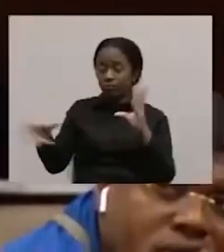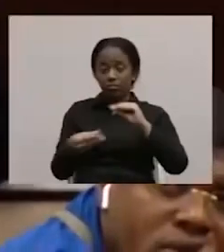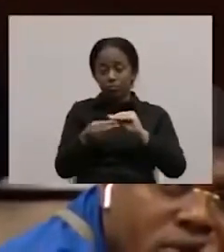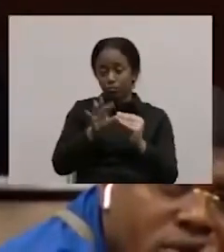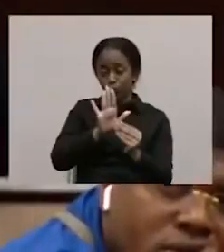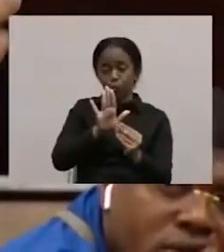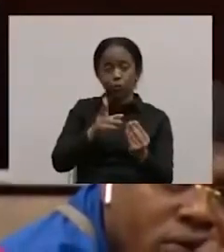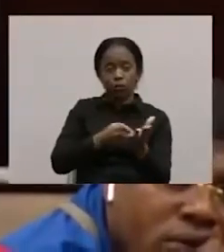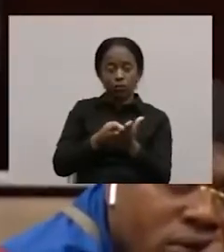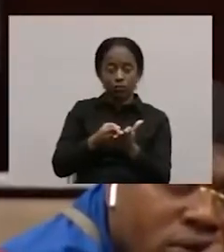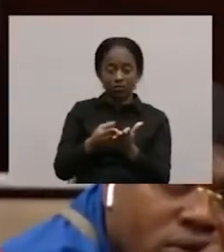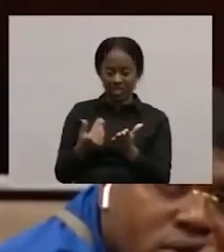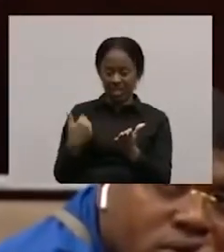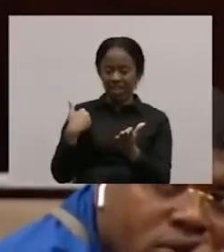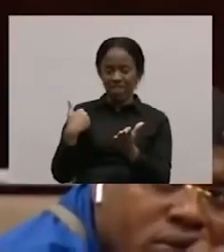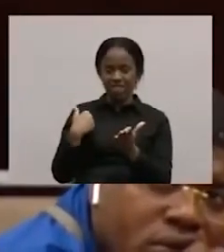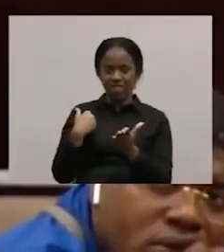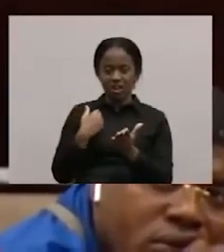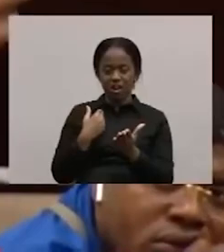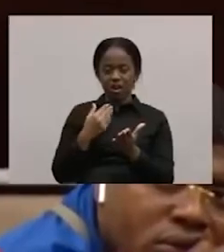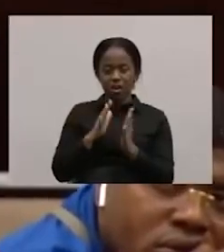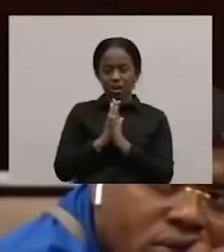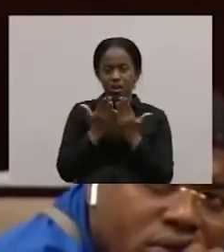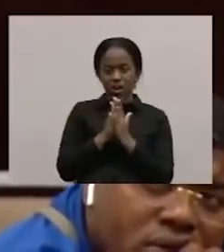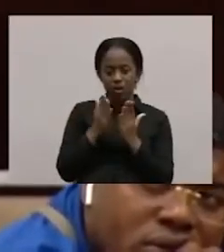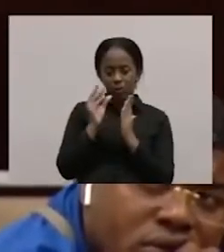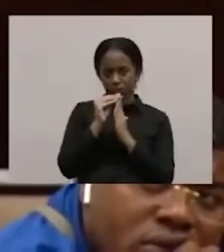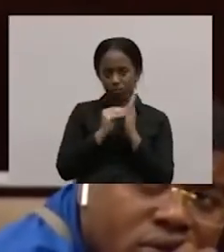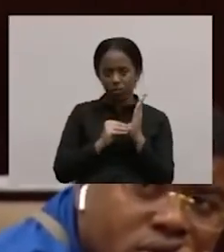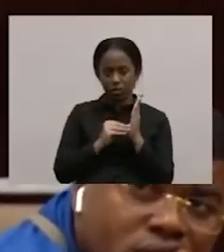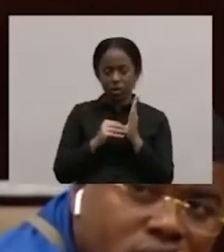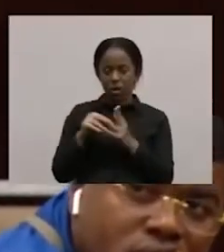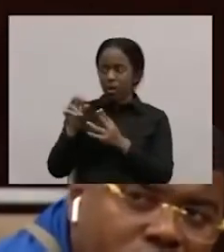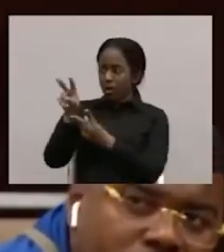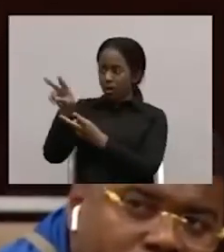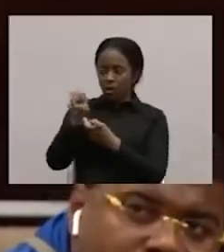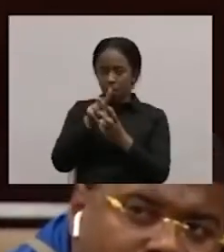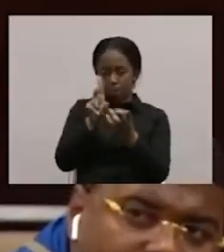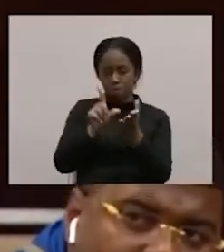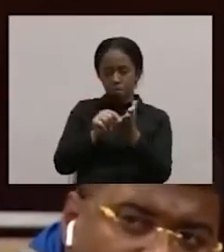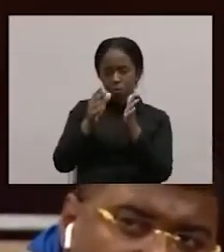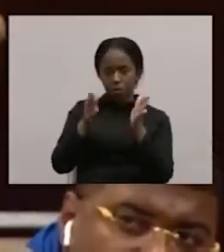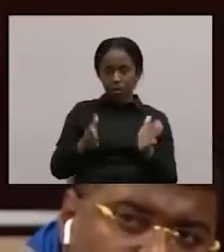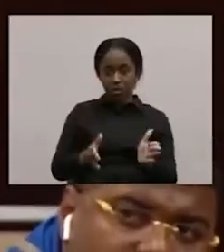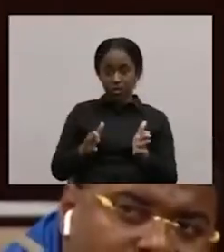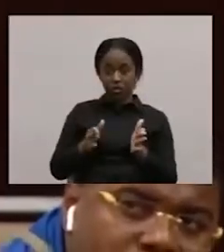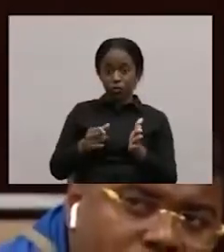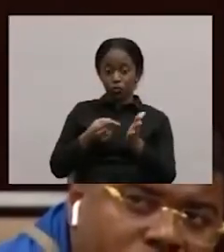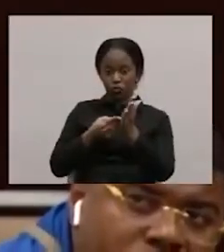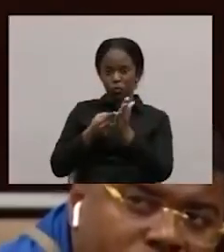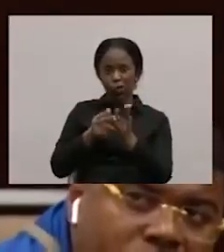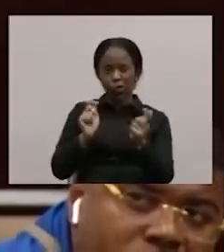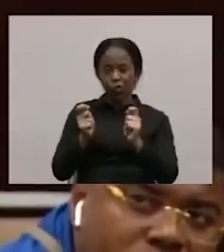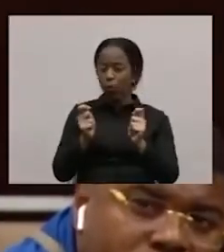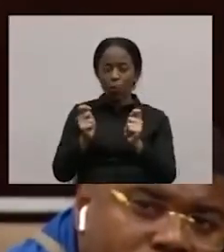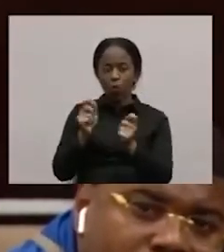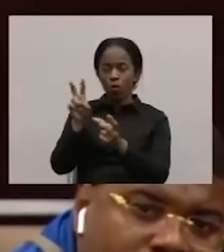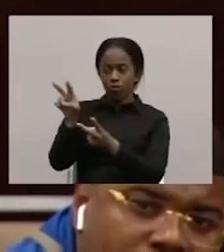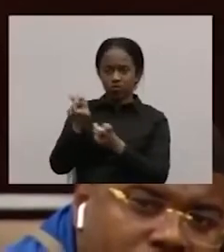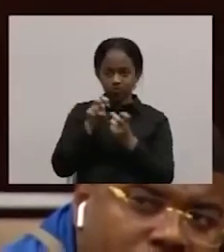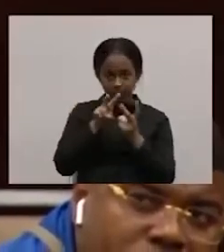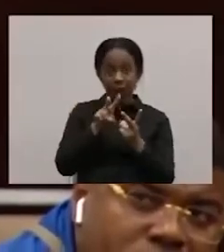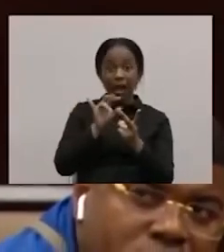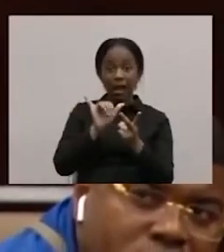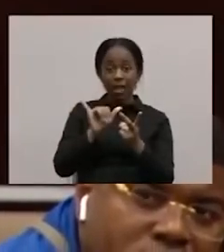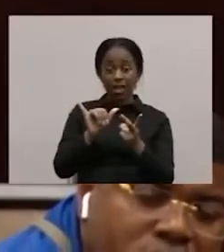llama Periodismo cuando la verdad no sea distorsionada. Cuando la verdad no sea distorsionada, entonces tendremos una